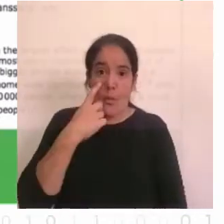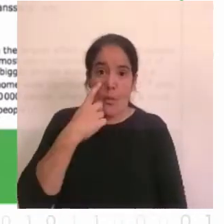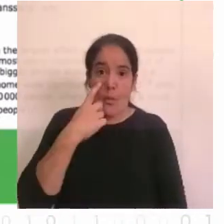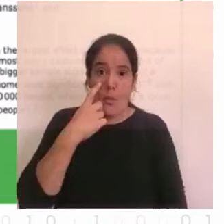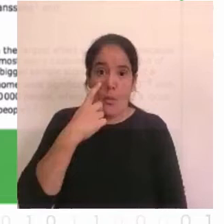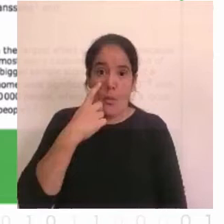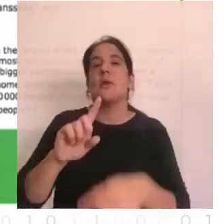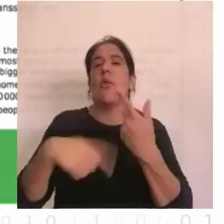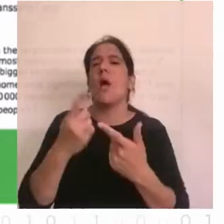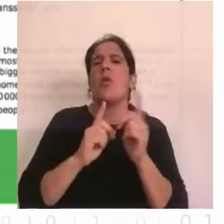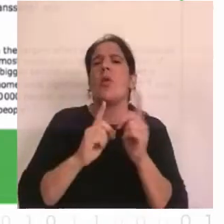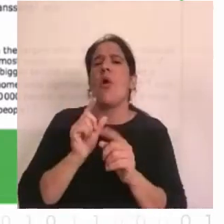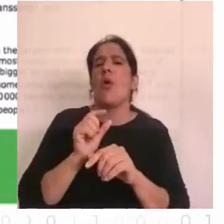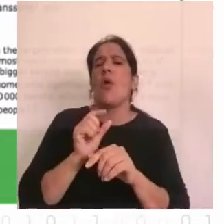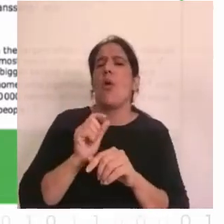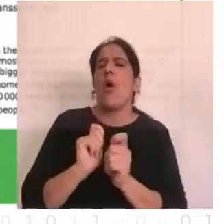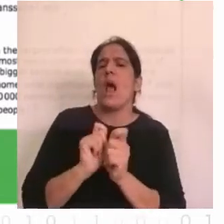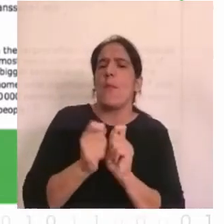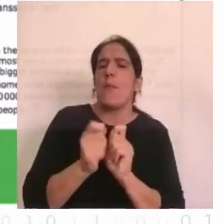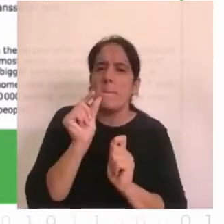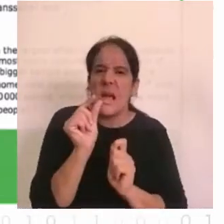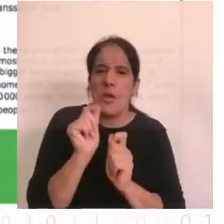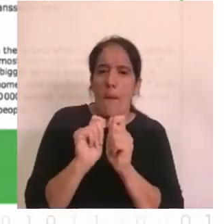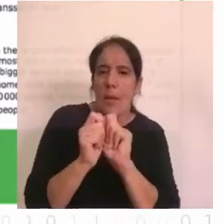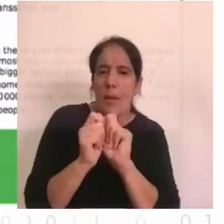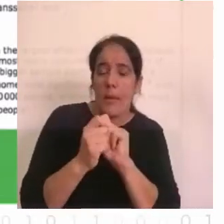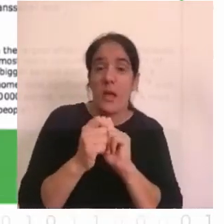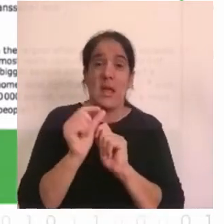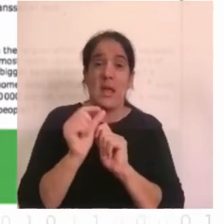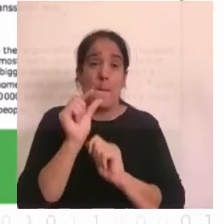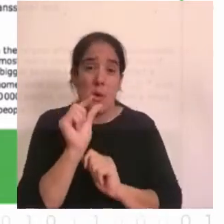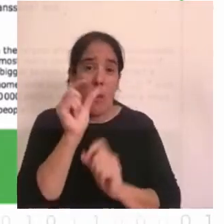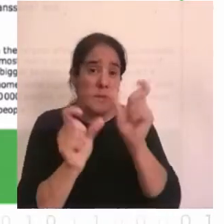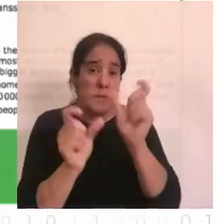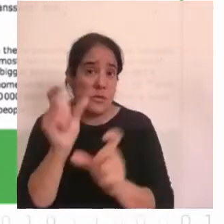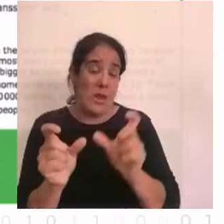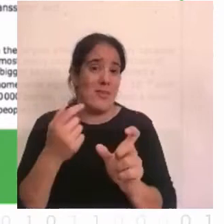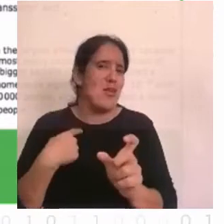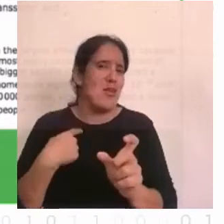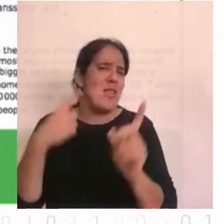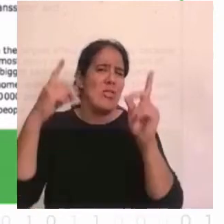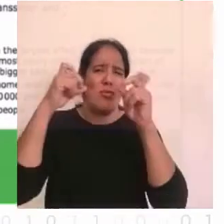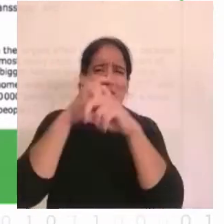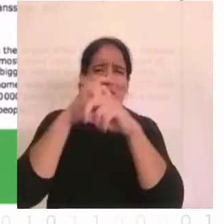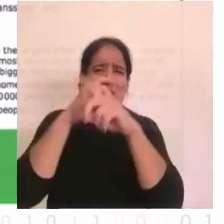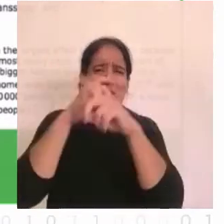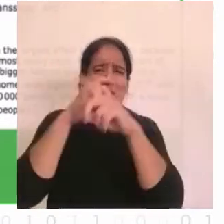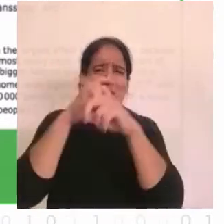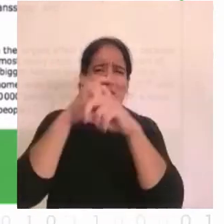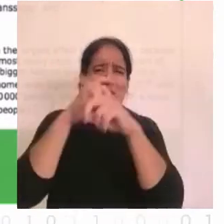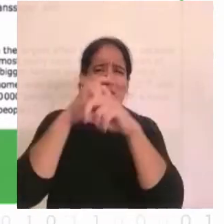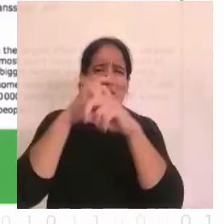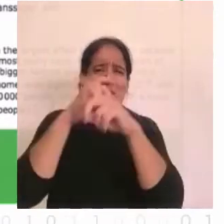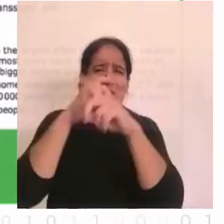presentes en pocos individuos de la población. Entonces esos son súper difíciles de encontrar y ahí es donde decimos, bueno, tenemos que lograr que crezcan las bases de